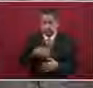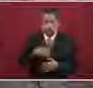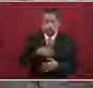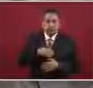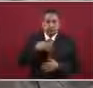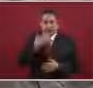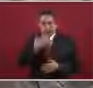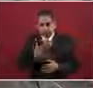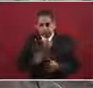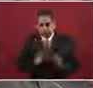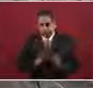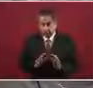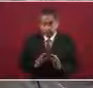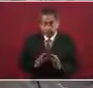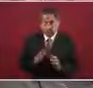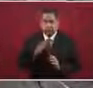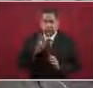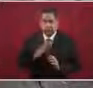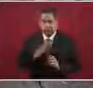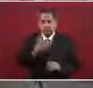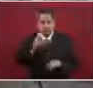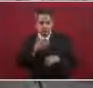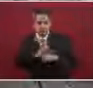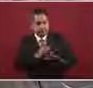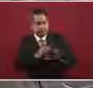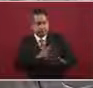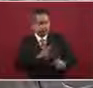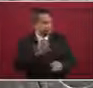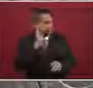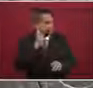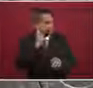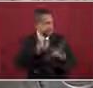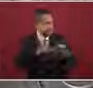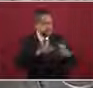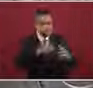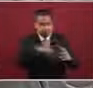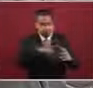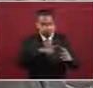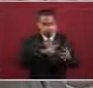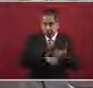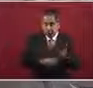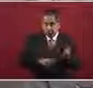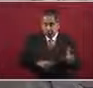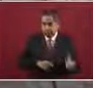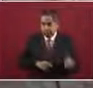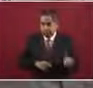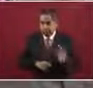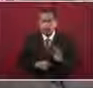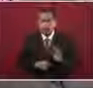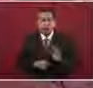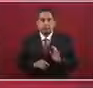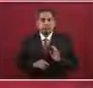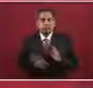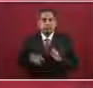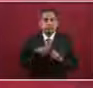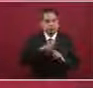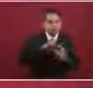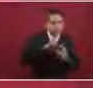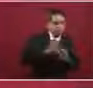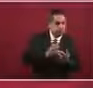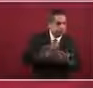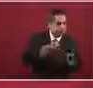aunque corresponde a otro poder, el que se haya resuelto